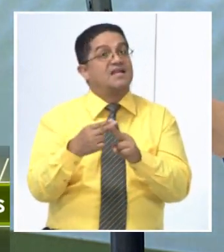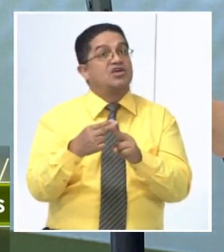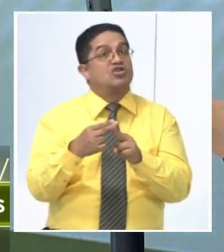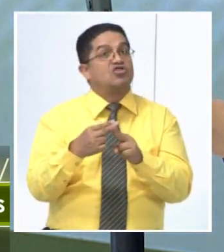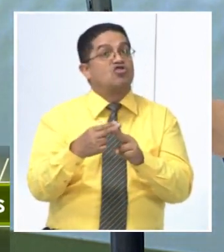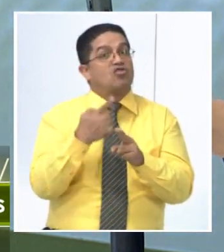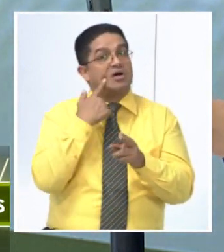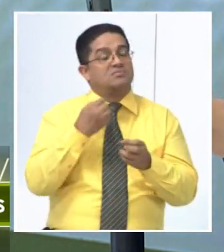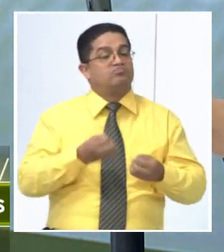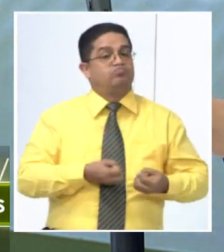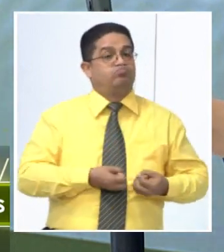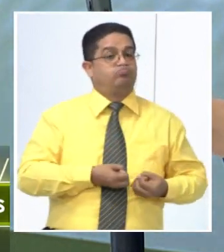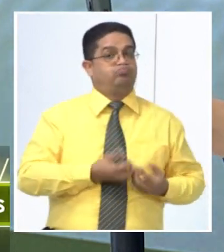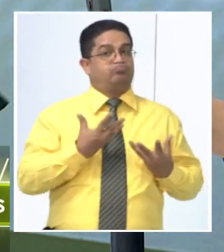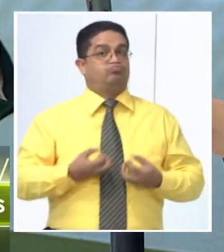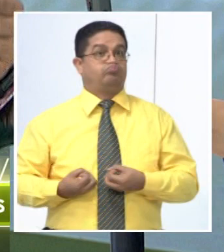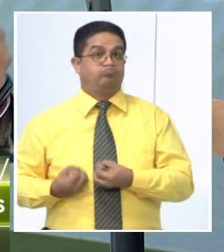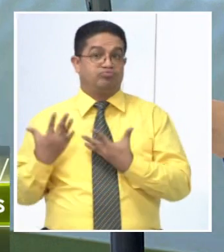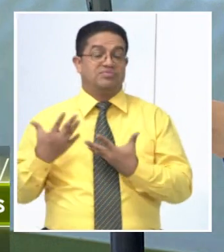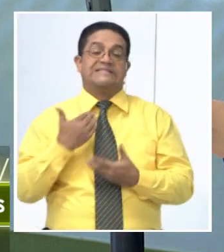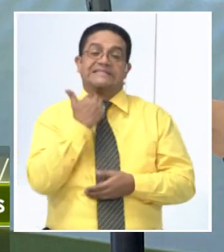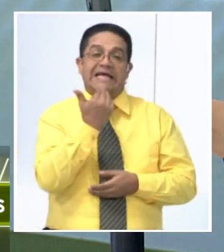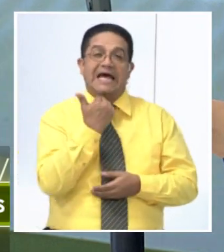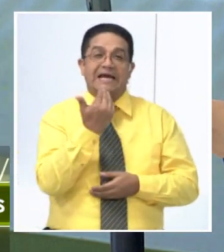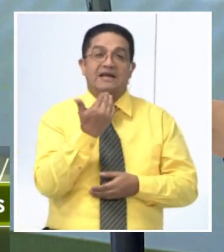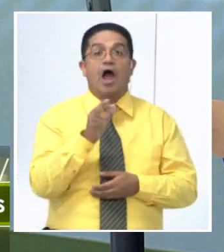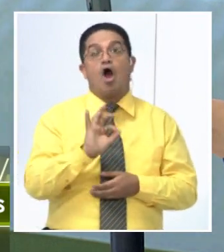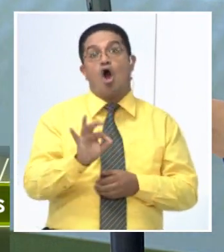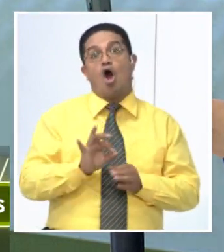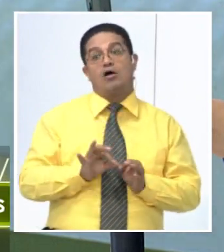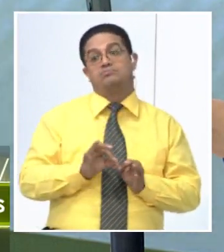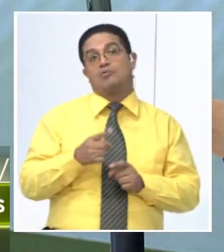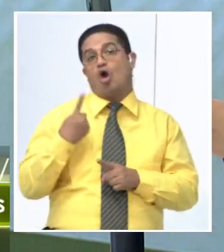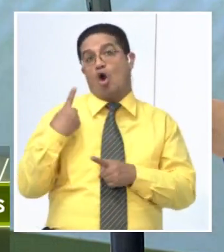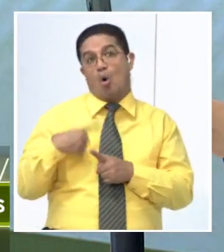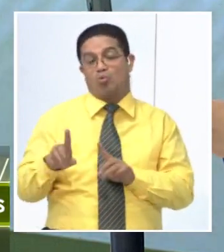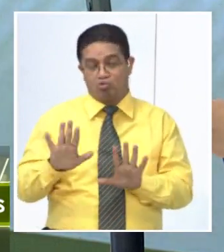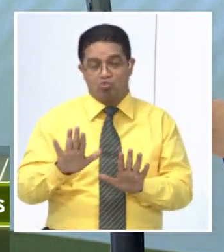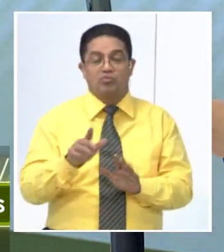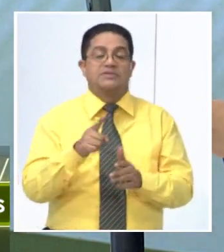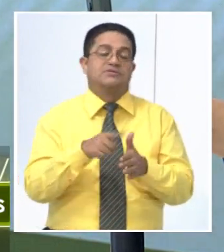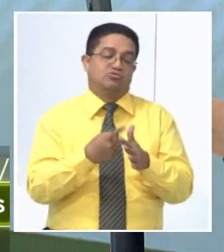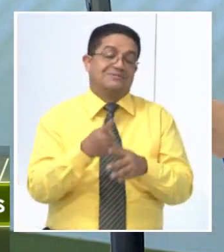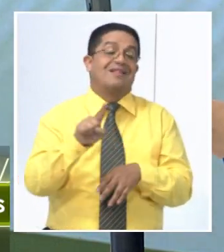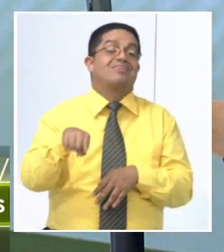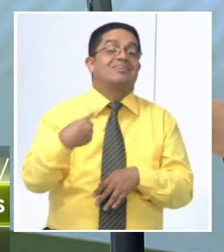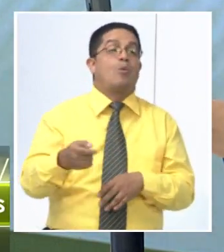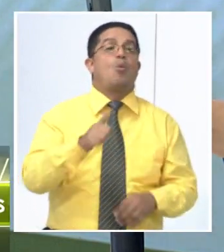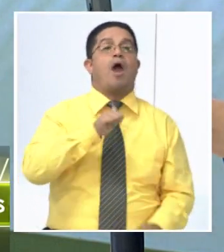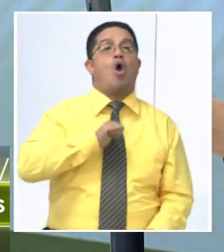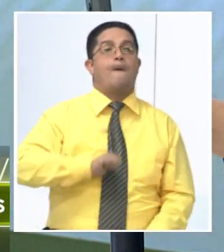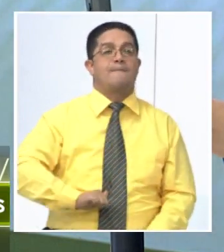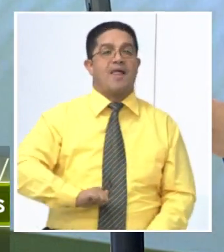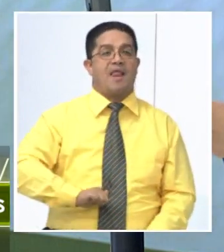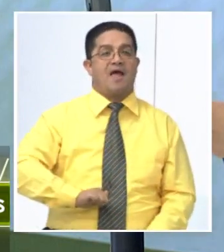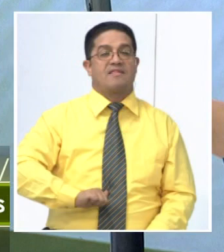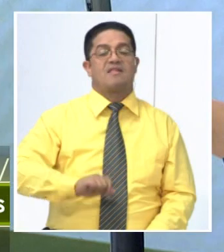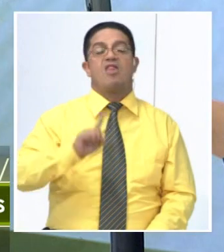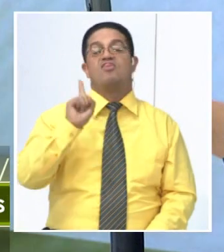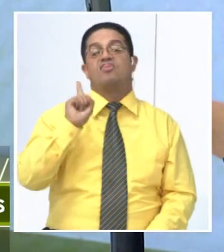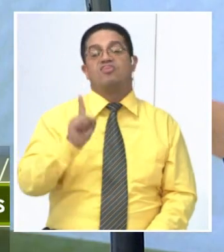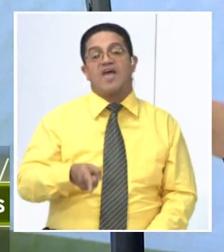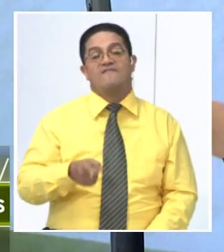a zonas vecinas o a zonas distantes. Por eso es que el paciente, después de ser operado, tiene que tener